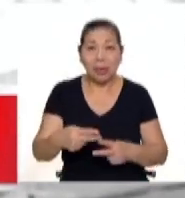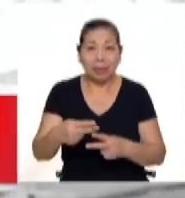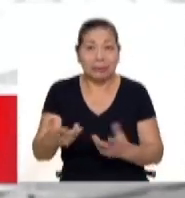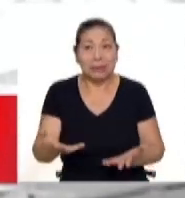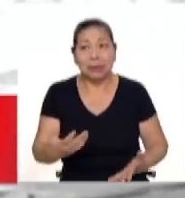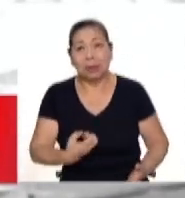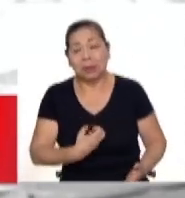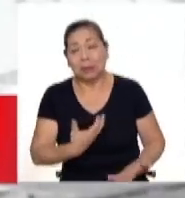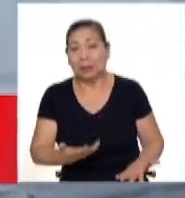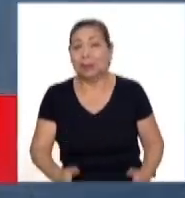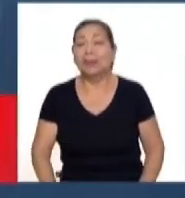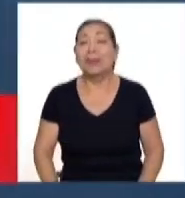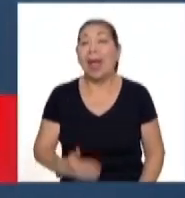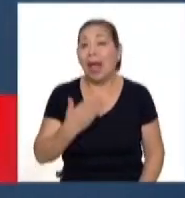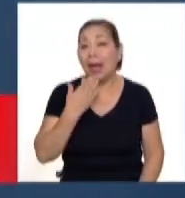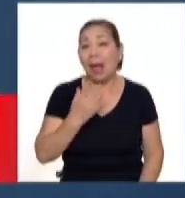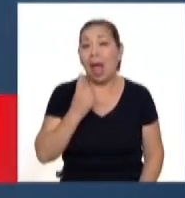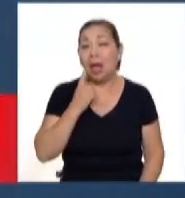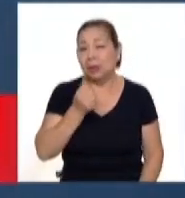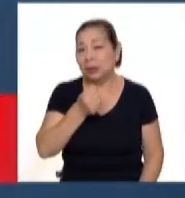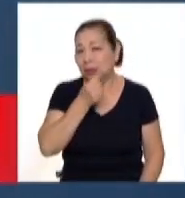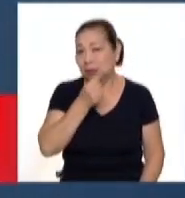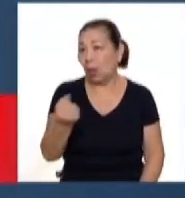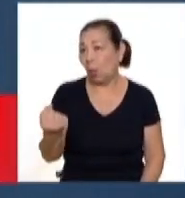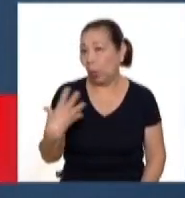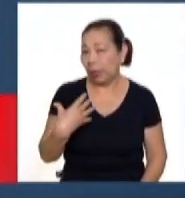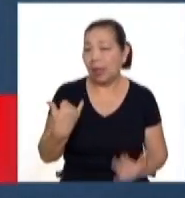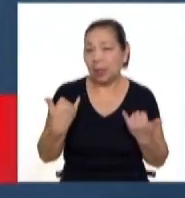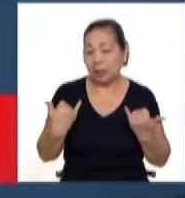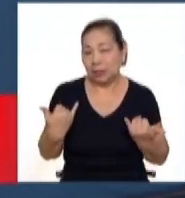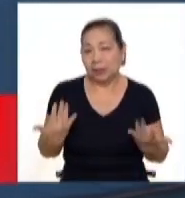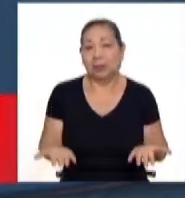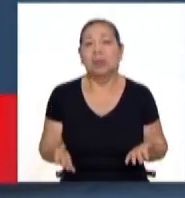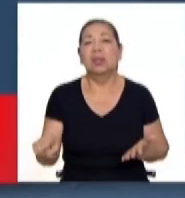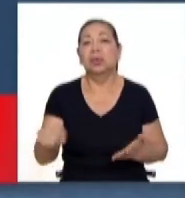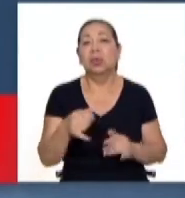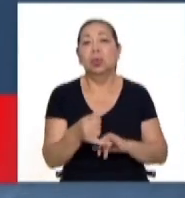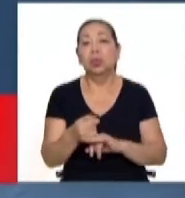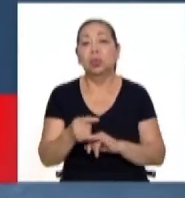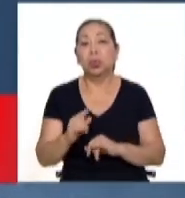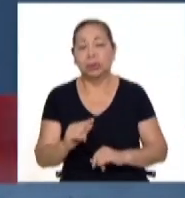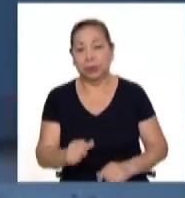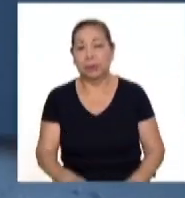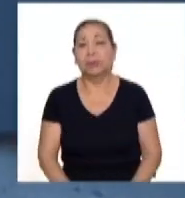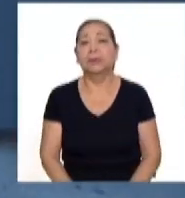vecinos. Gracias a Aldo Llanos por la información que nos trae a esta hora desde Surquillo.